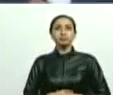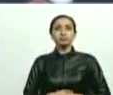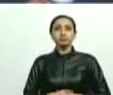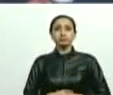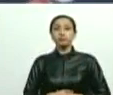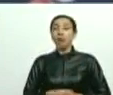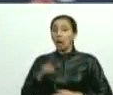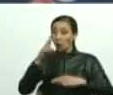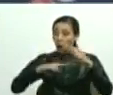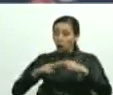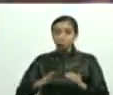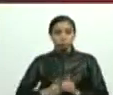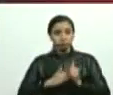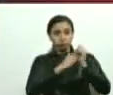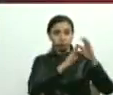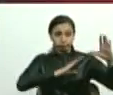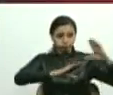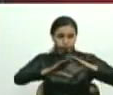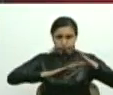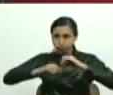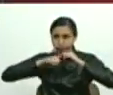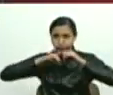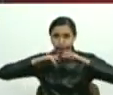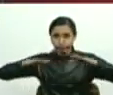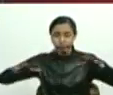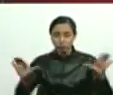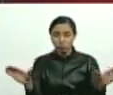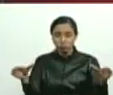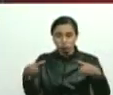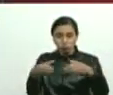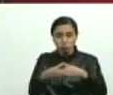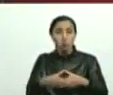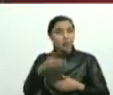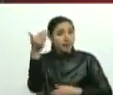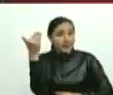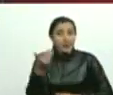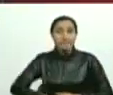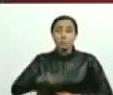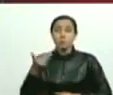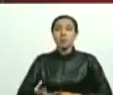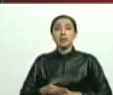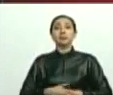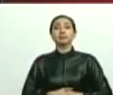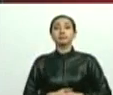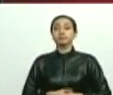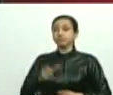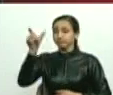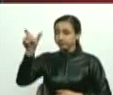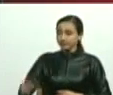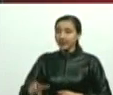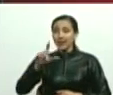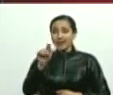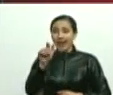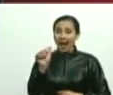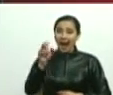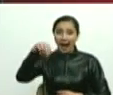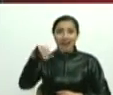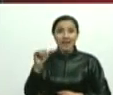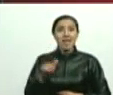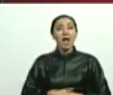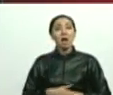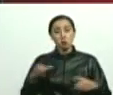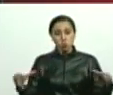Construir un poder comunicacional desde la UVC, eso es fundamental. Tania Díaz, tú que eres vicepresidenta del Partido para